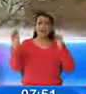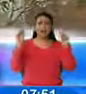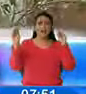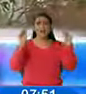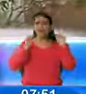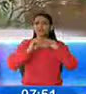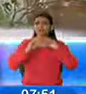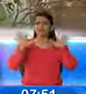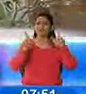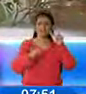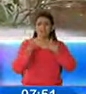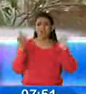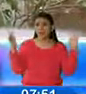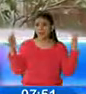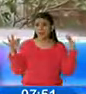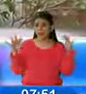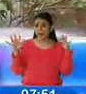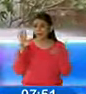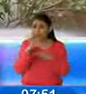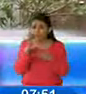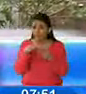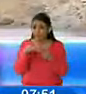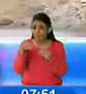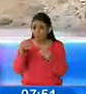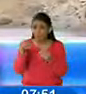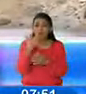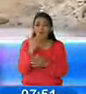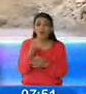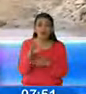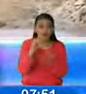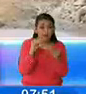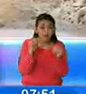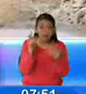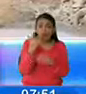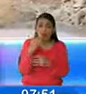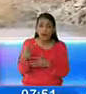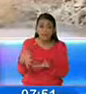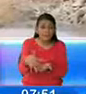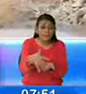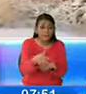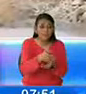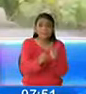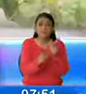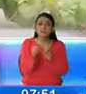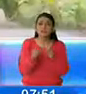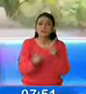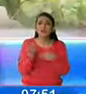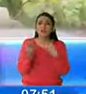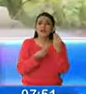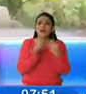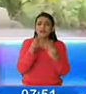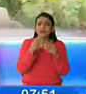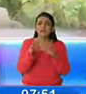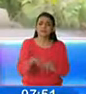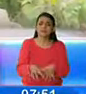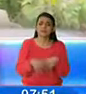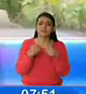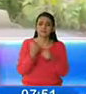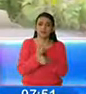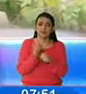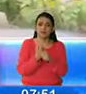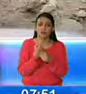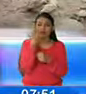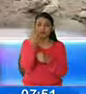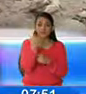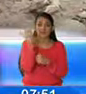rápidamente y cientos de buscadores del preciado mineral llegaron hasta esa localidad, habitada por personas dedicadas a la agricultura. Hace 15